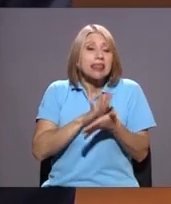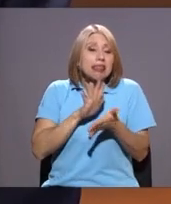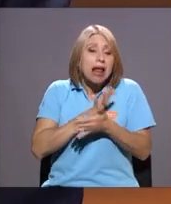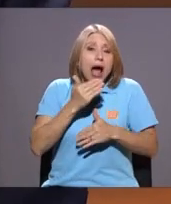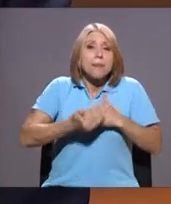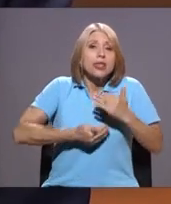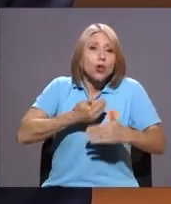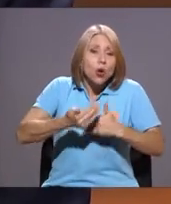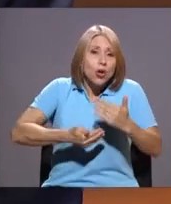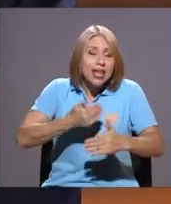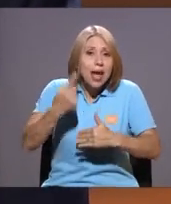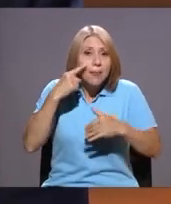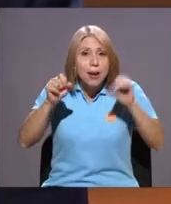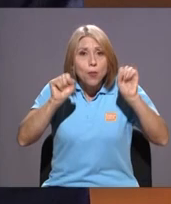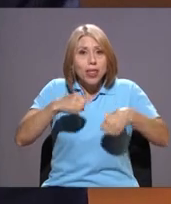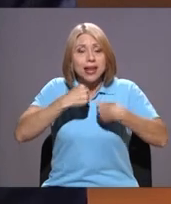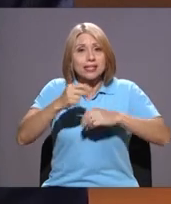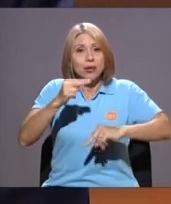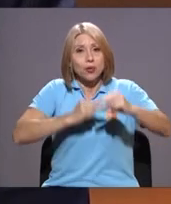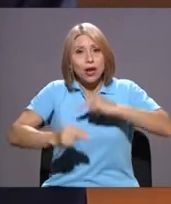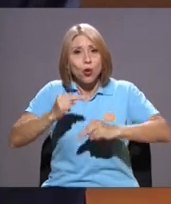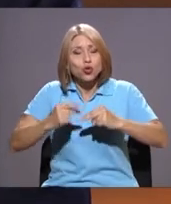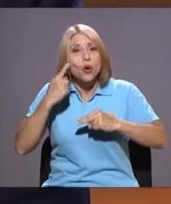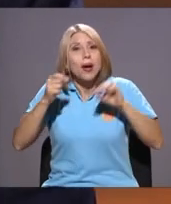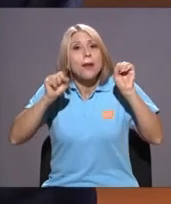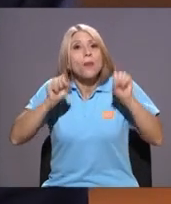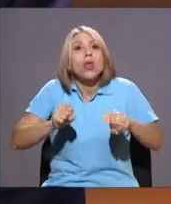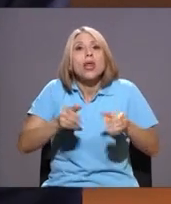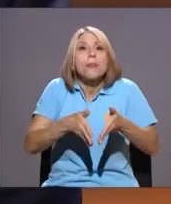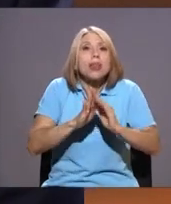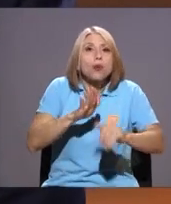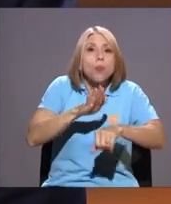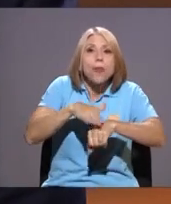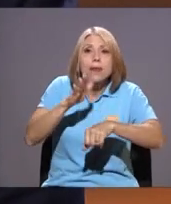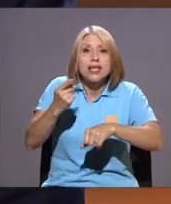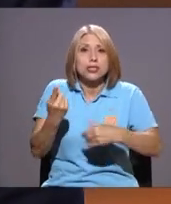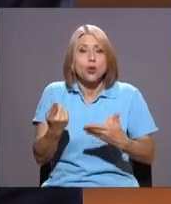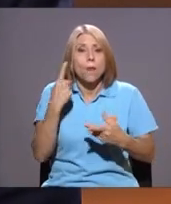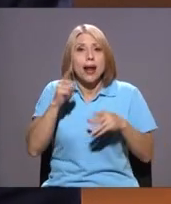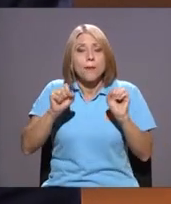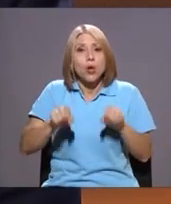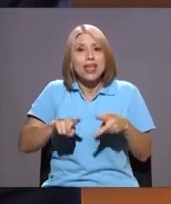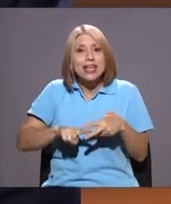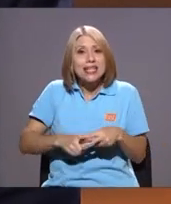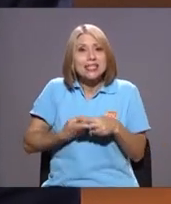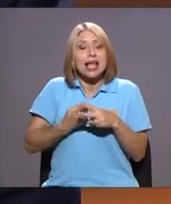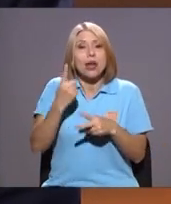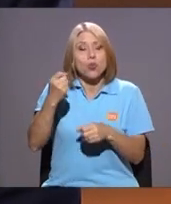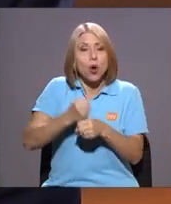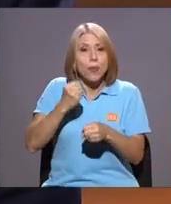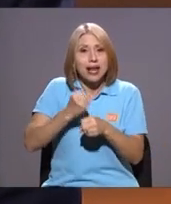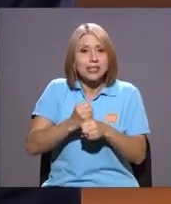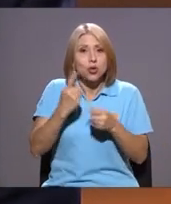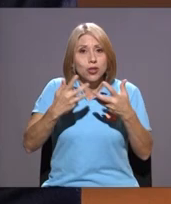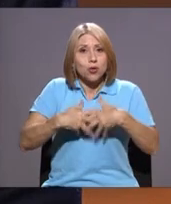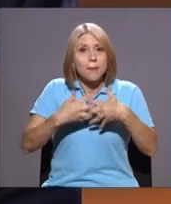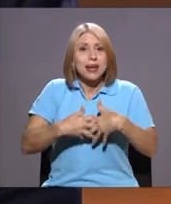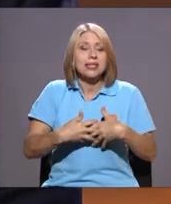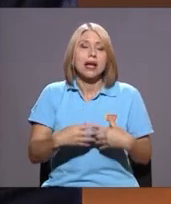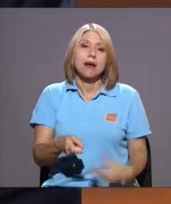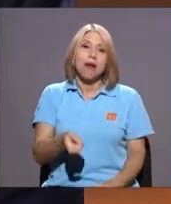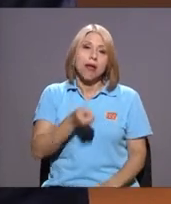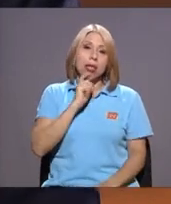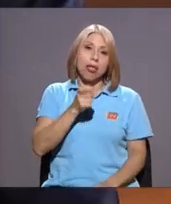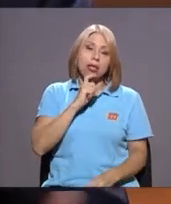algunos para poder hacer un negocio para poder sacar un permiso para poder iniciar una operación de una empresa cuesta mucho